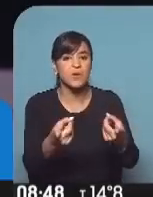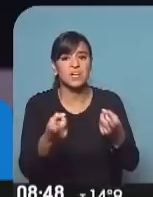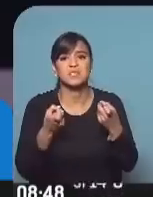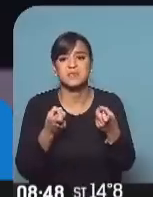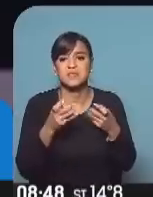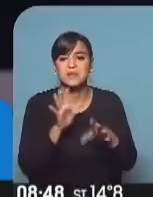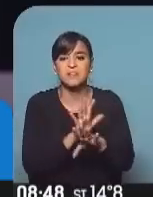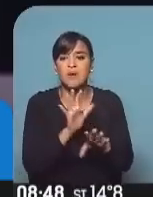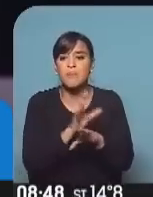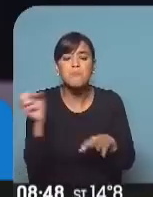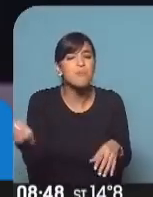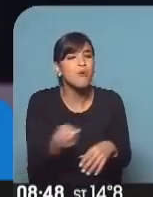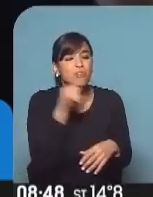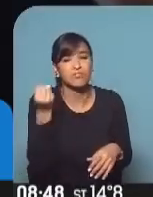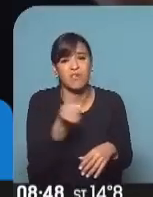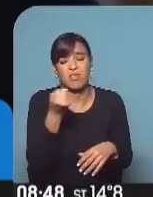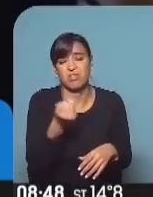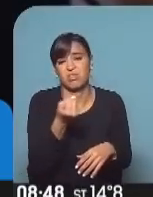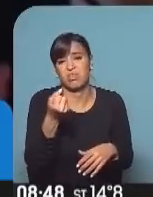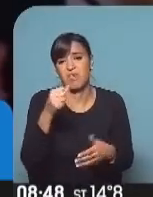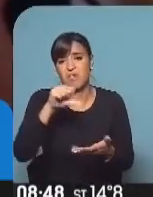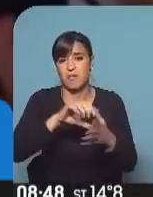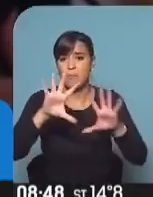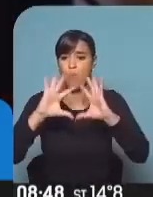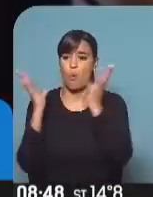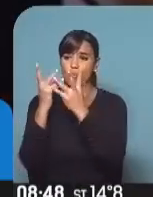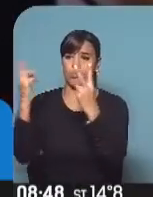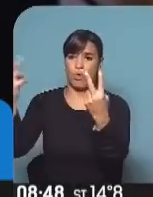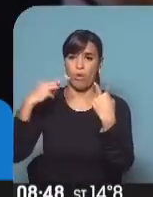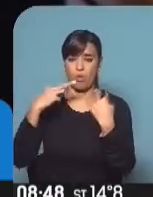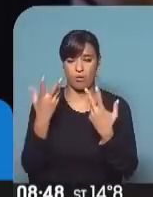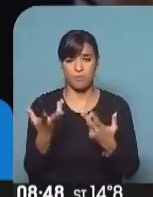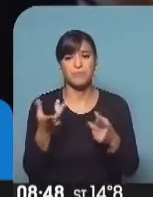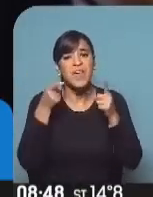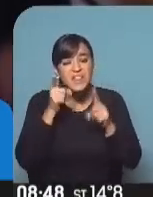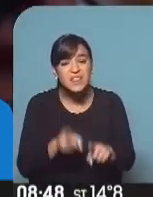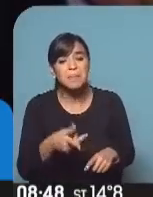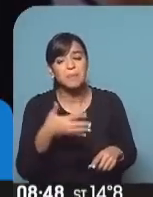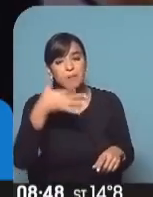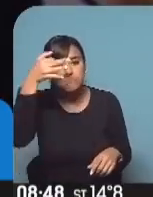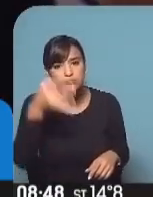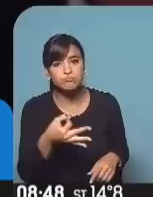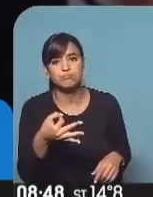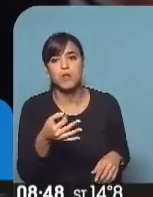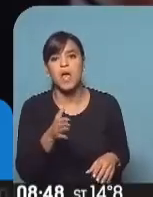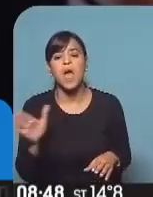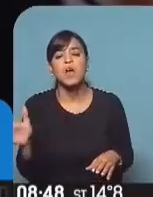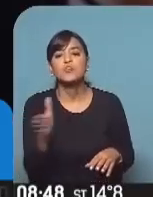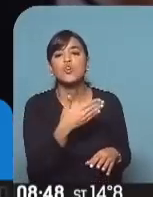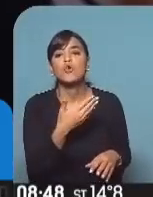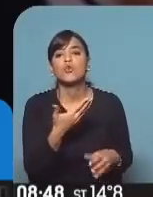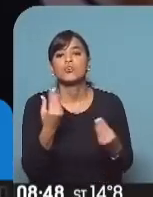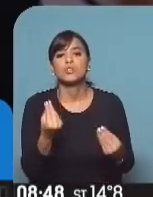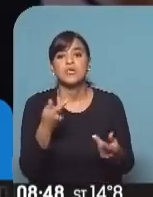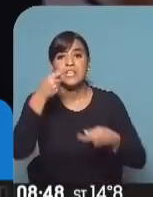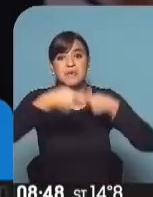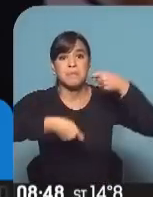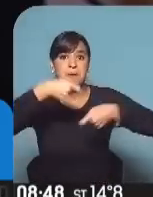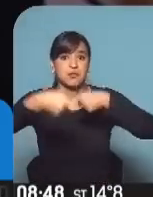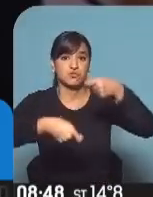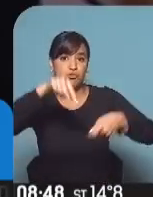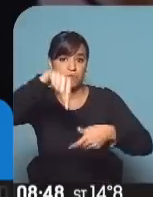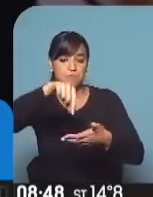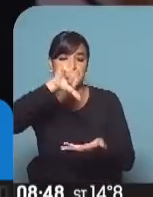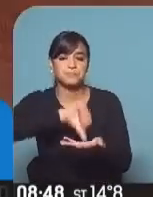señales importante en nuestro país al exterior fundamentalmente y también dar certeza a todo lo que significa la inversión en nuestro país